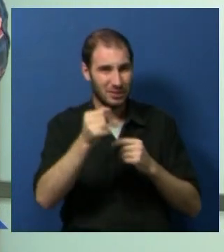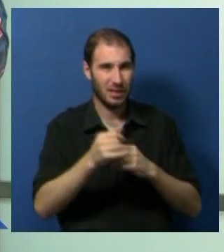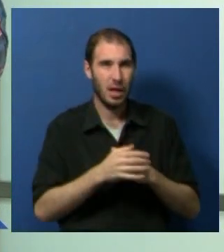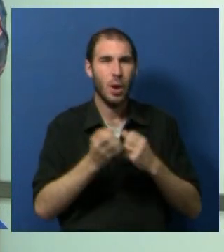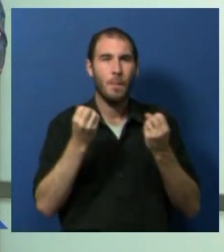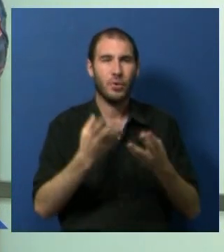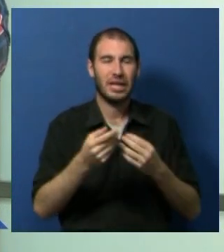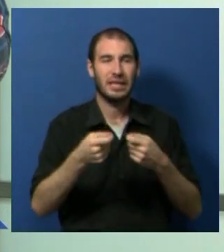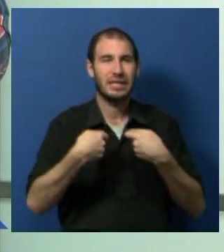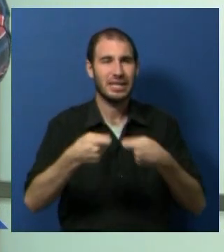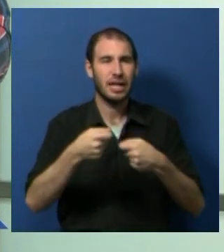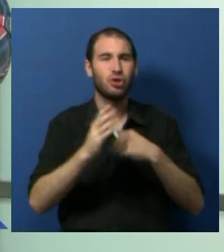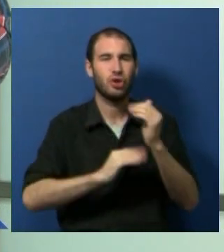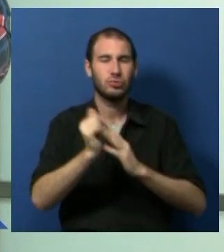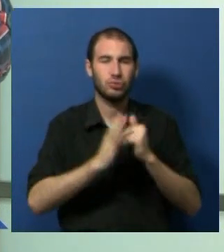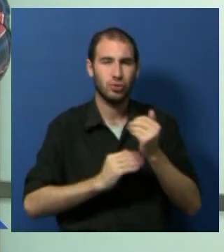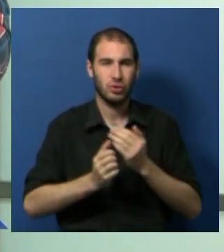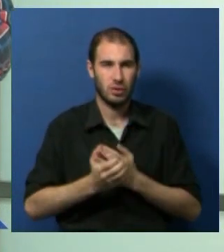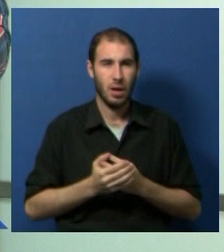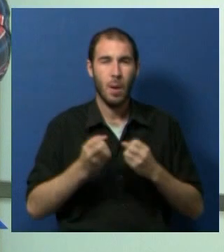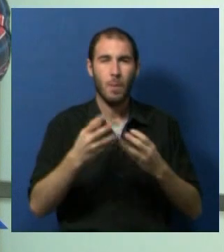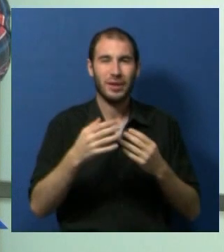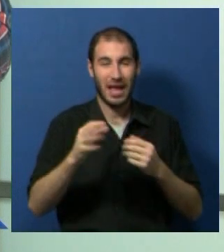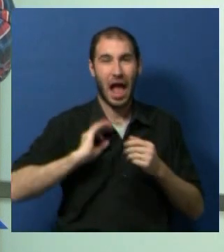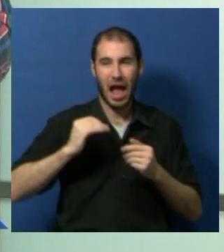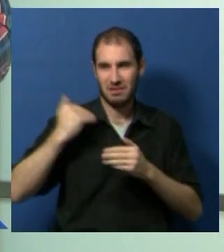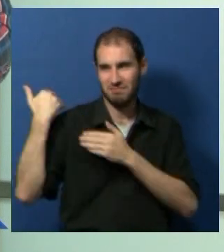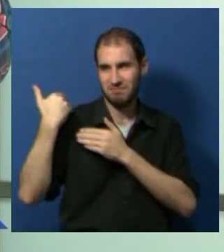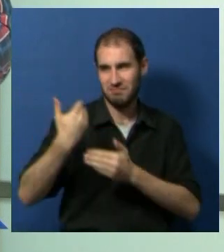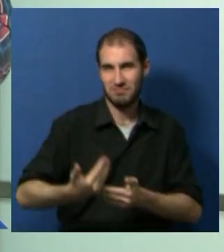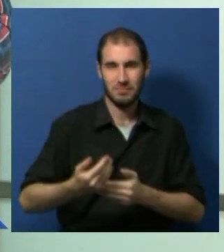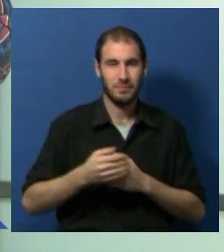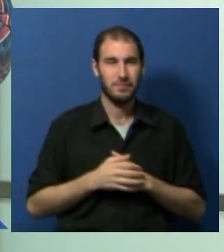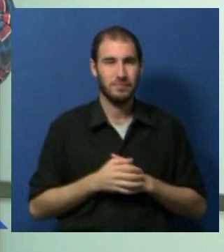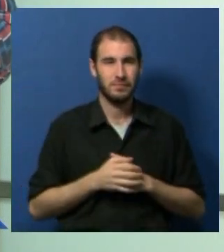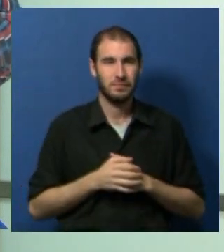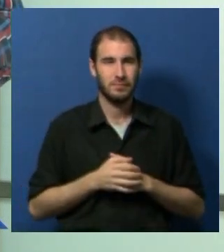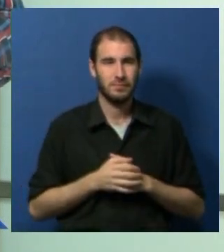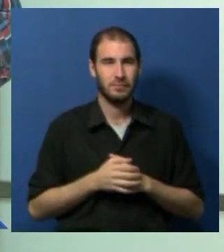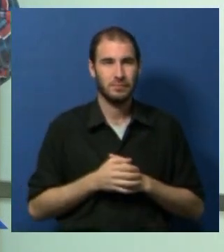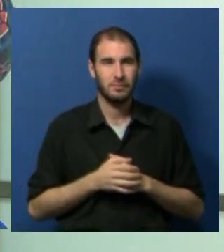todo por los costos para construir, teniendo en cuenta que en los últimos años no había mucha,